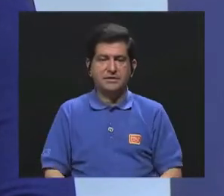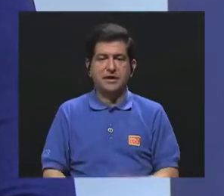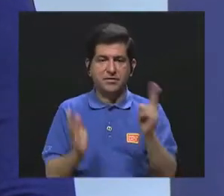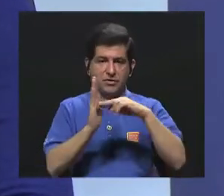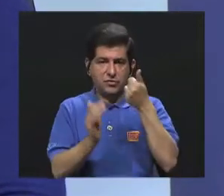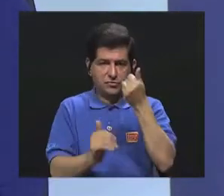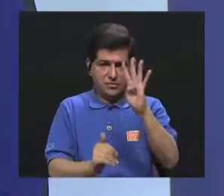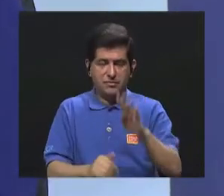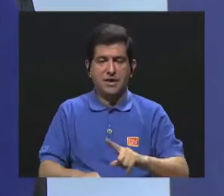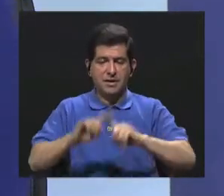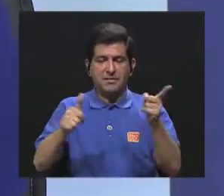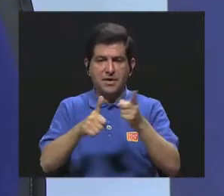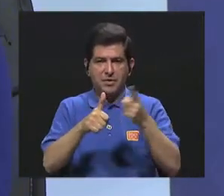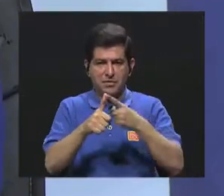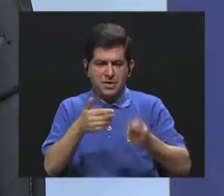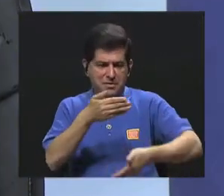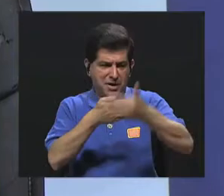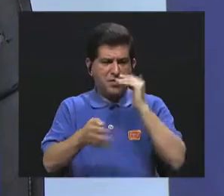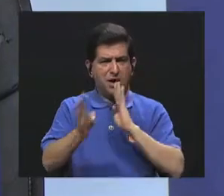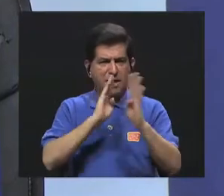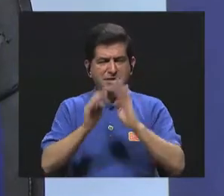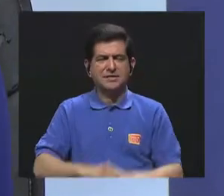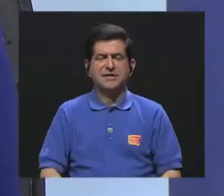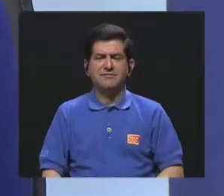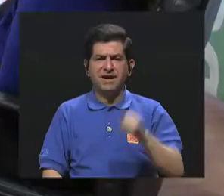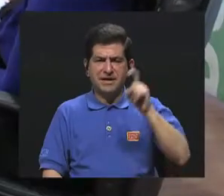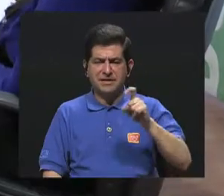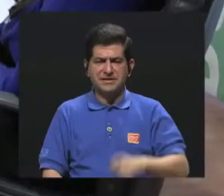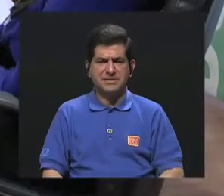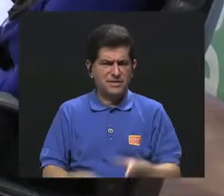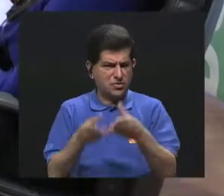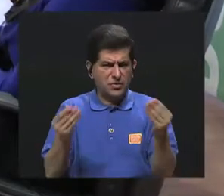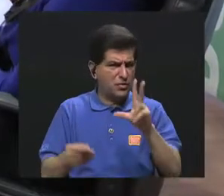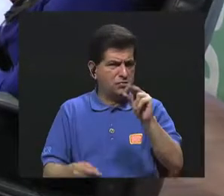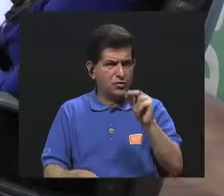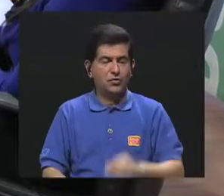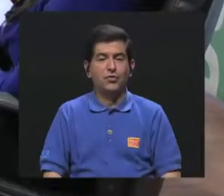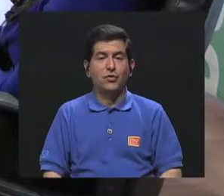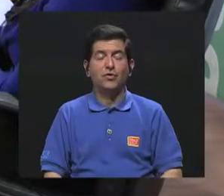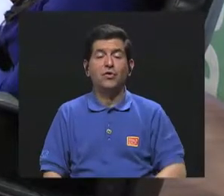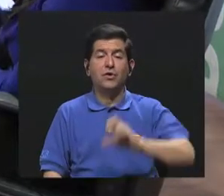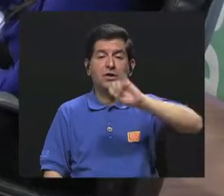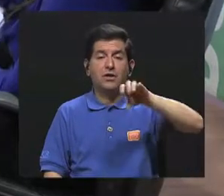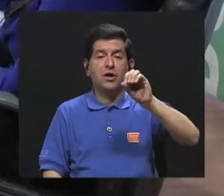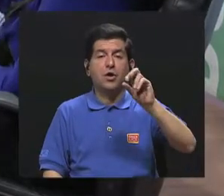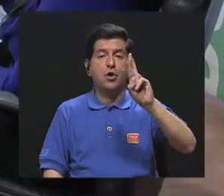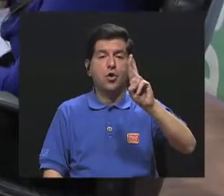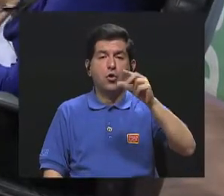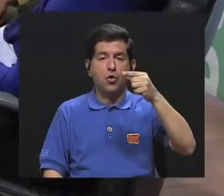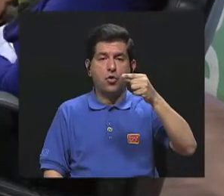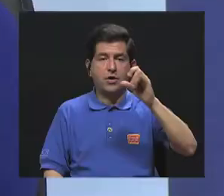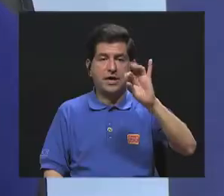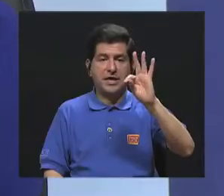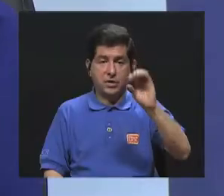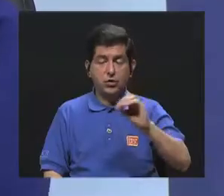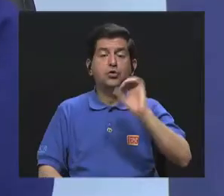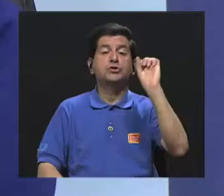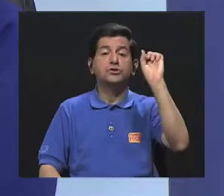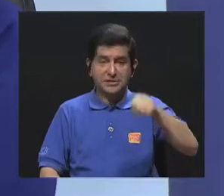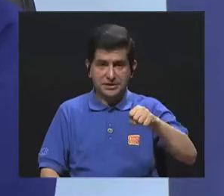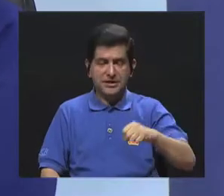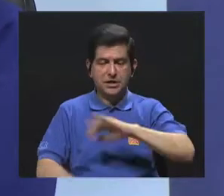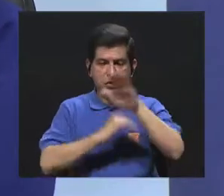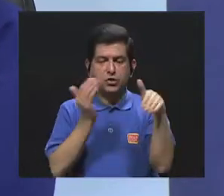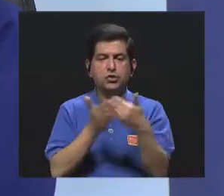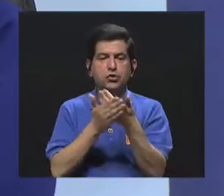demás, pero yo primero necesito necesariamente hablar sobre Jorge, sobre Jorgito. todos ellos, todo el equipo de